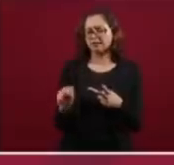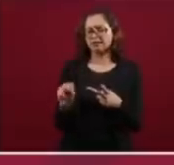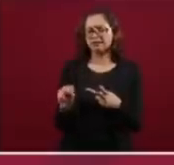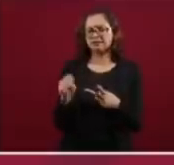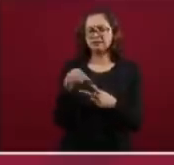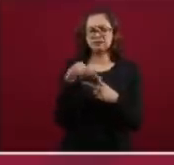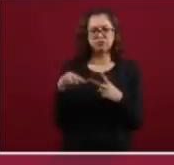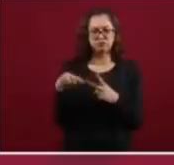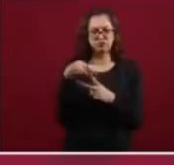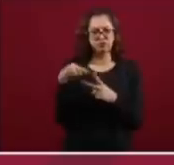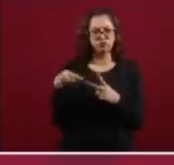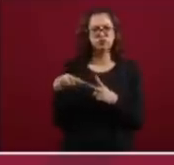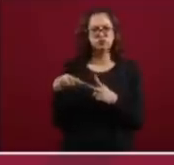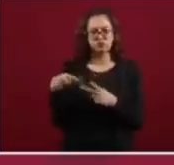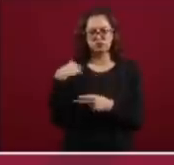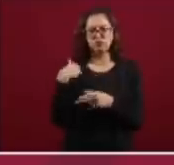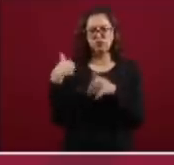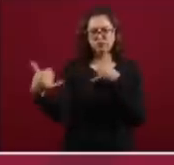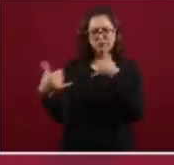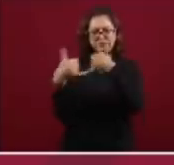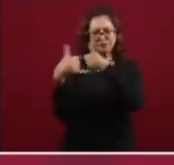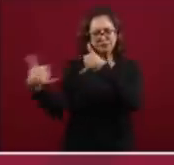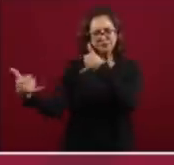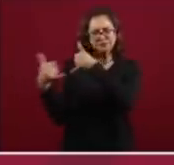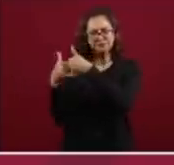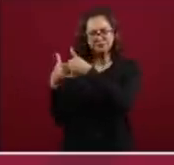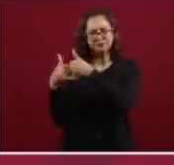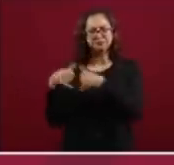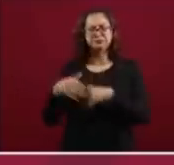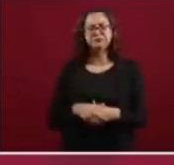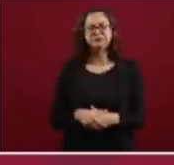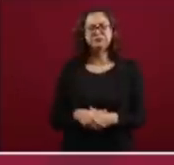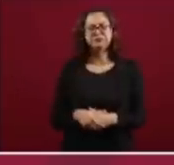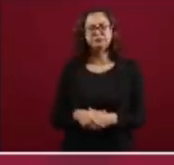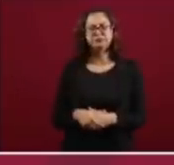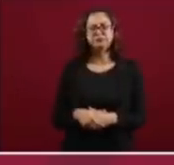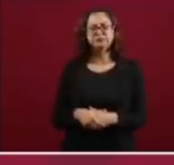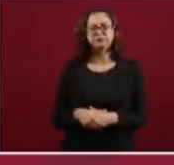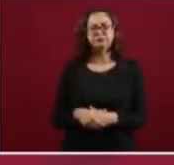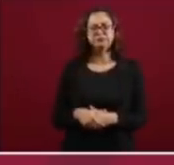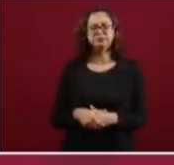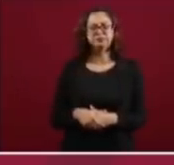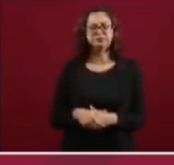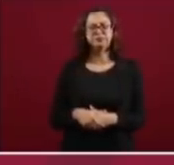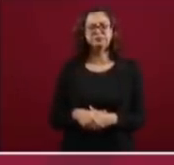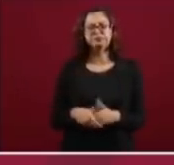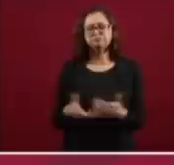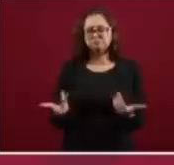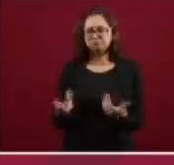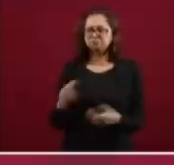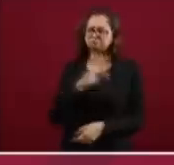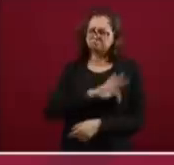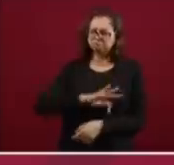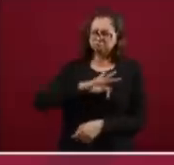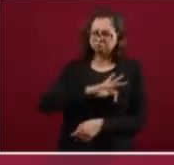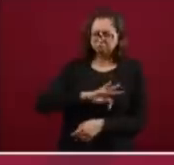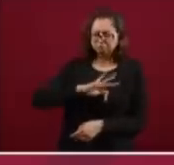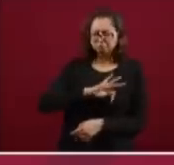voy a hacer estas dos llamadas para felicitarnos